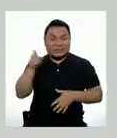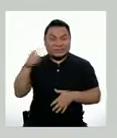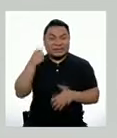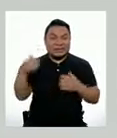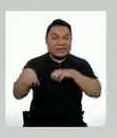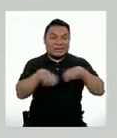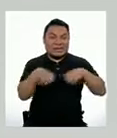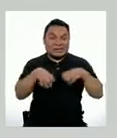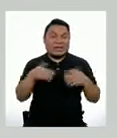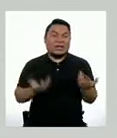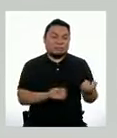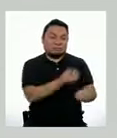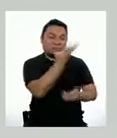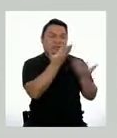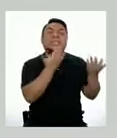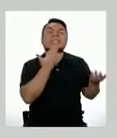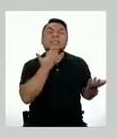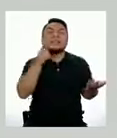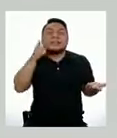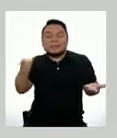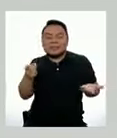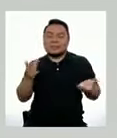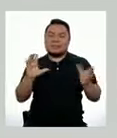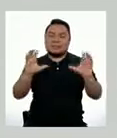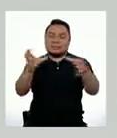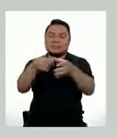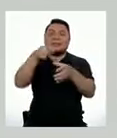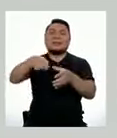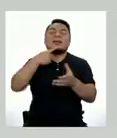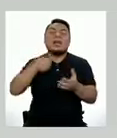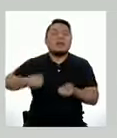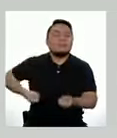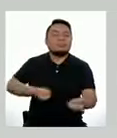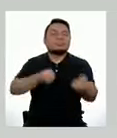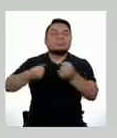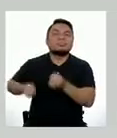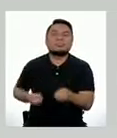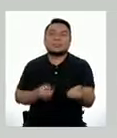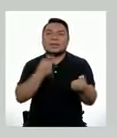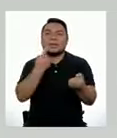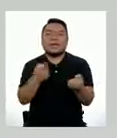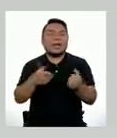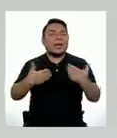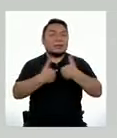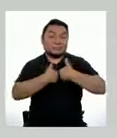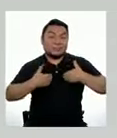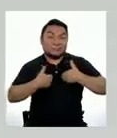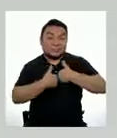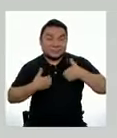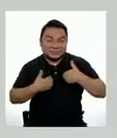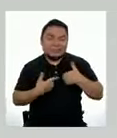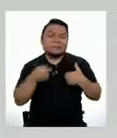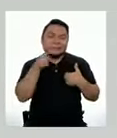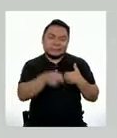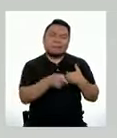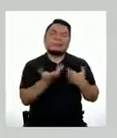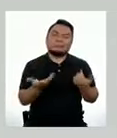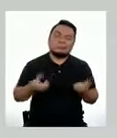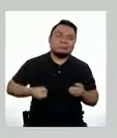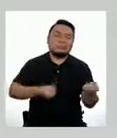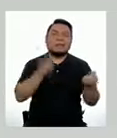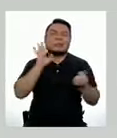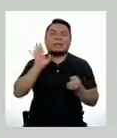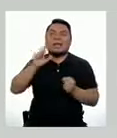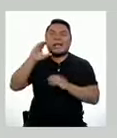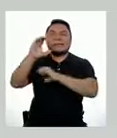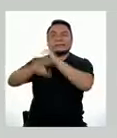de los gases de efecto invernadero pertenecen al sector agropecuario, es decir, la ganadería y la agricultura, cuyo segmento